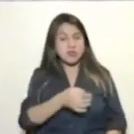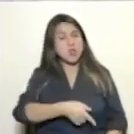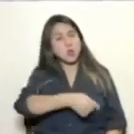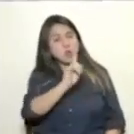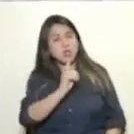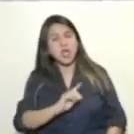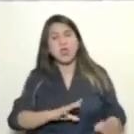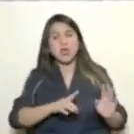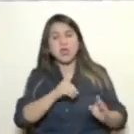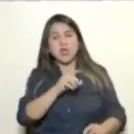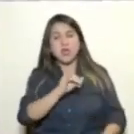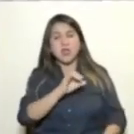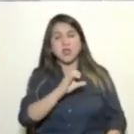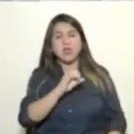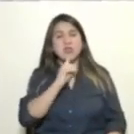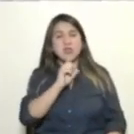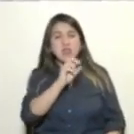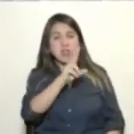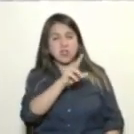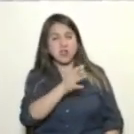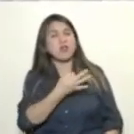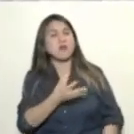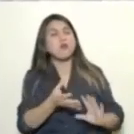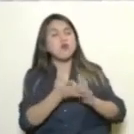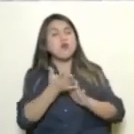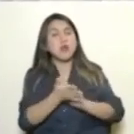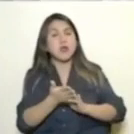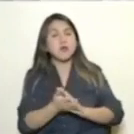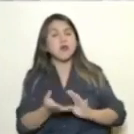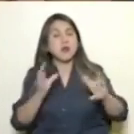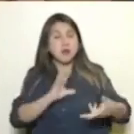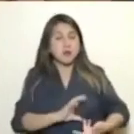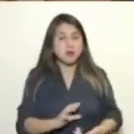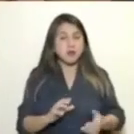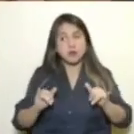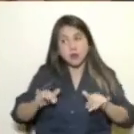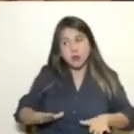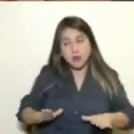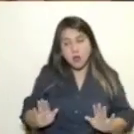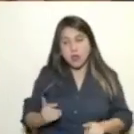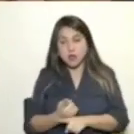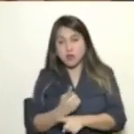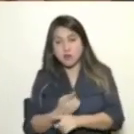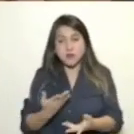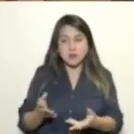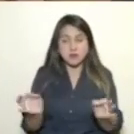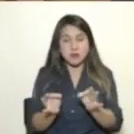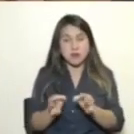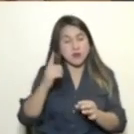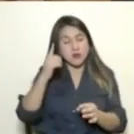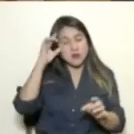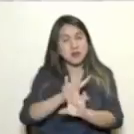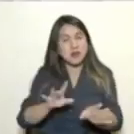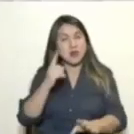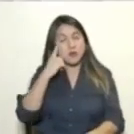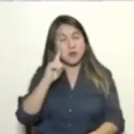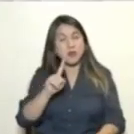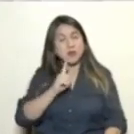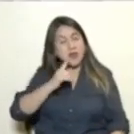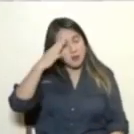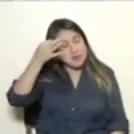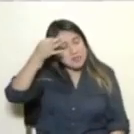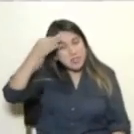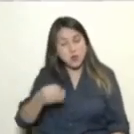cree que un dictador se va porque pierde un plebiscito? A ver, dígame un ejemplo en el mundo. Y ahí quedaba uno medio complicado explicando eso, ¿verdad? Pero también teníamos la